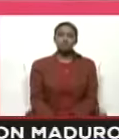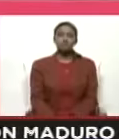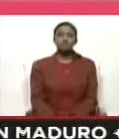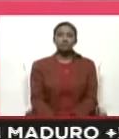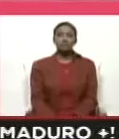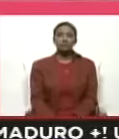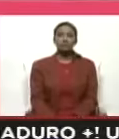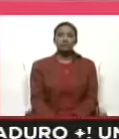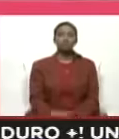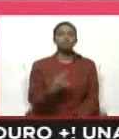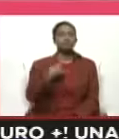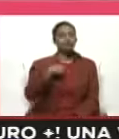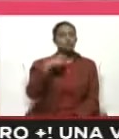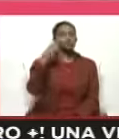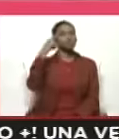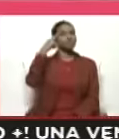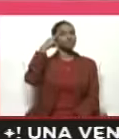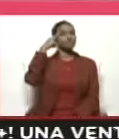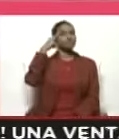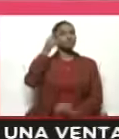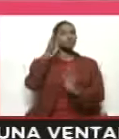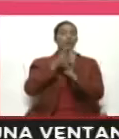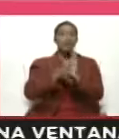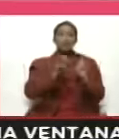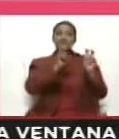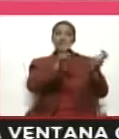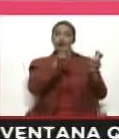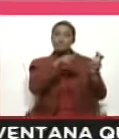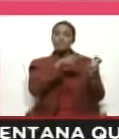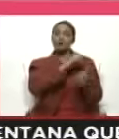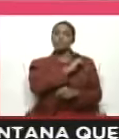Queremos fijar posición con ese tema en particular.